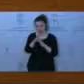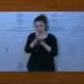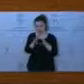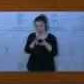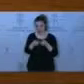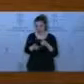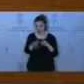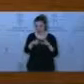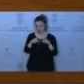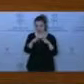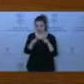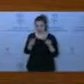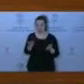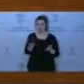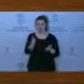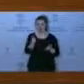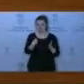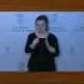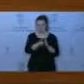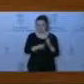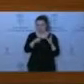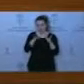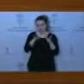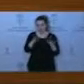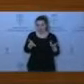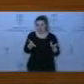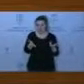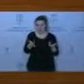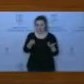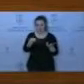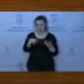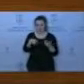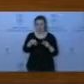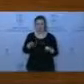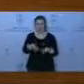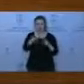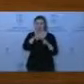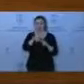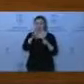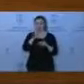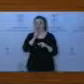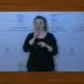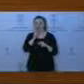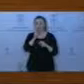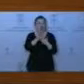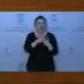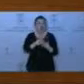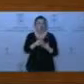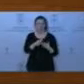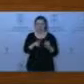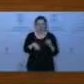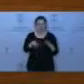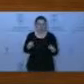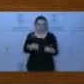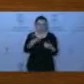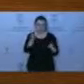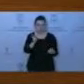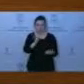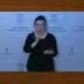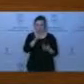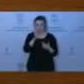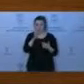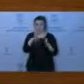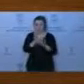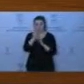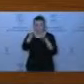Estos datos, señorías, son desalentadores. Los analicemos como los analicemos, los estudiemos como los estudiemos. Son la cruda realidad de